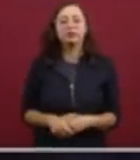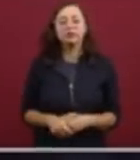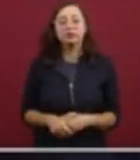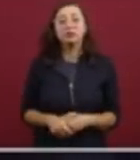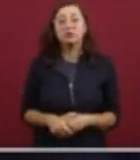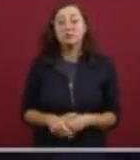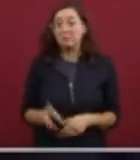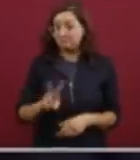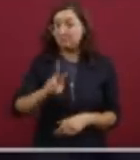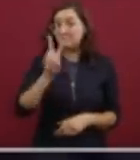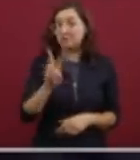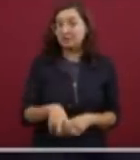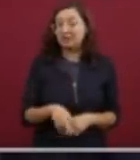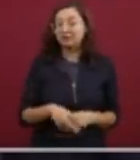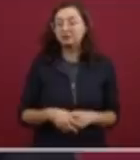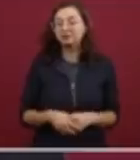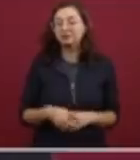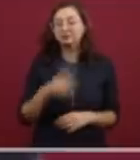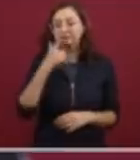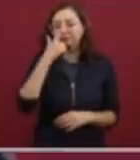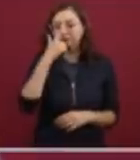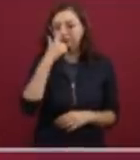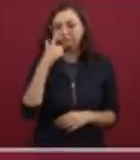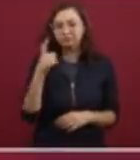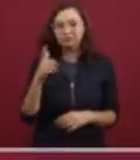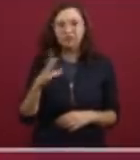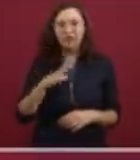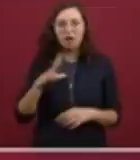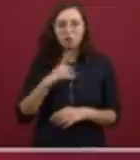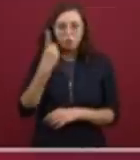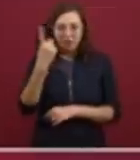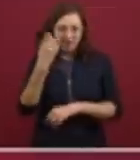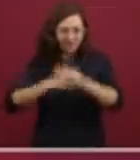industria de la venta de despensas.